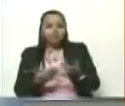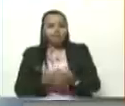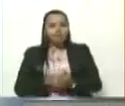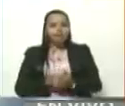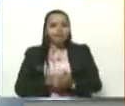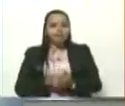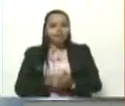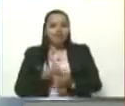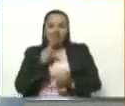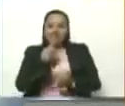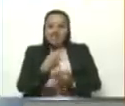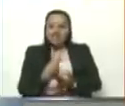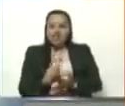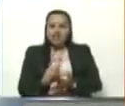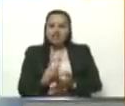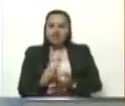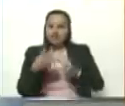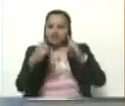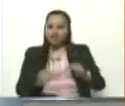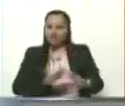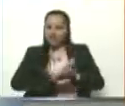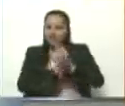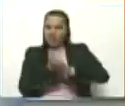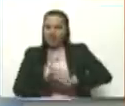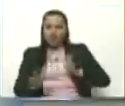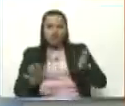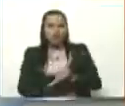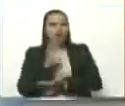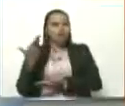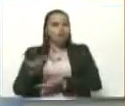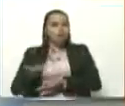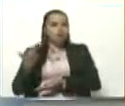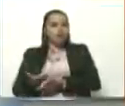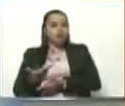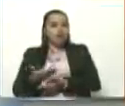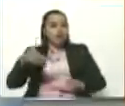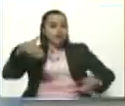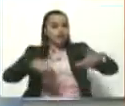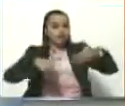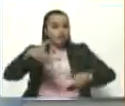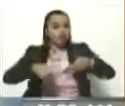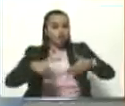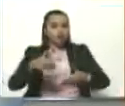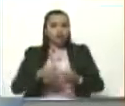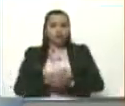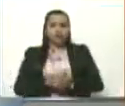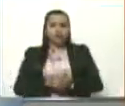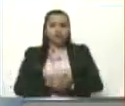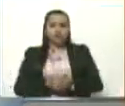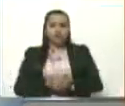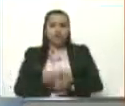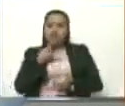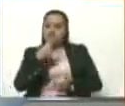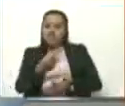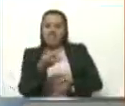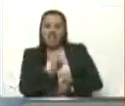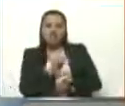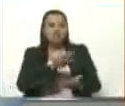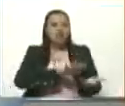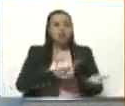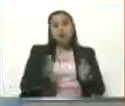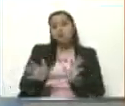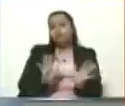vamos a decir así disminuir el valor del moto diciendo que fueron aproximadamente